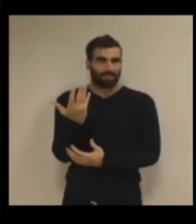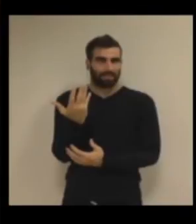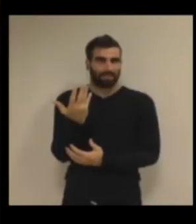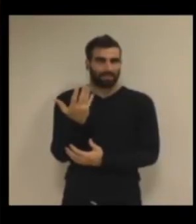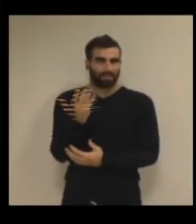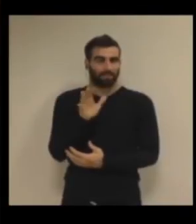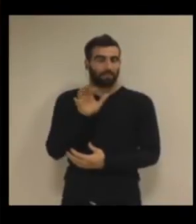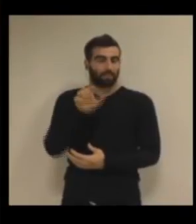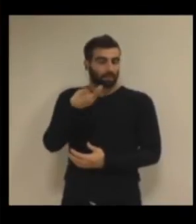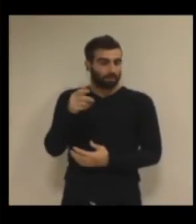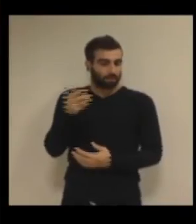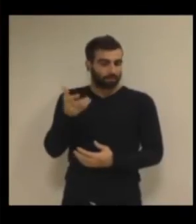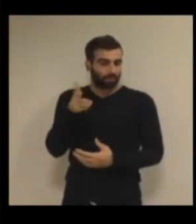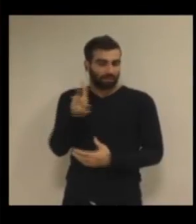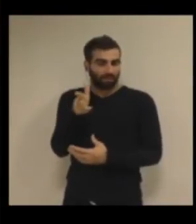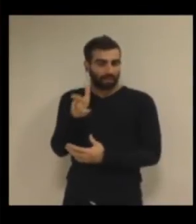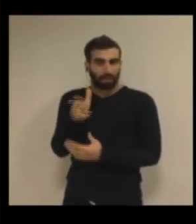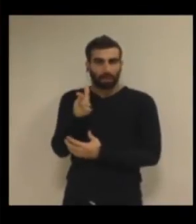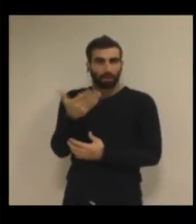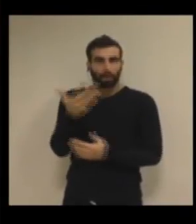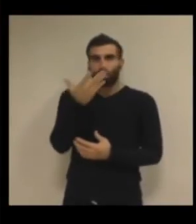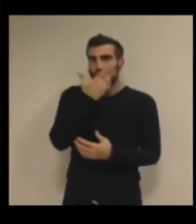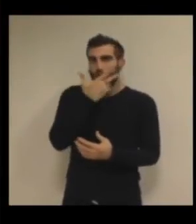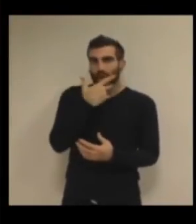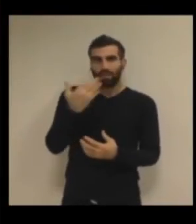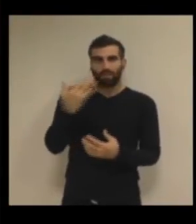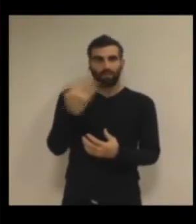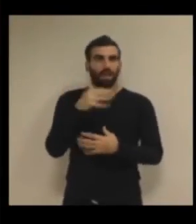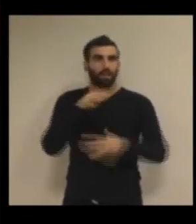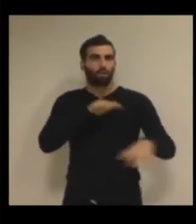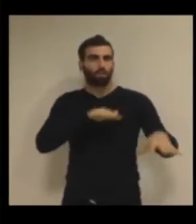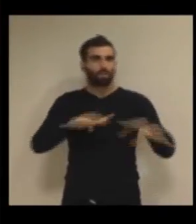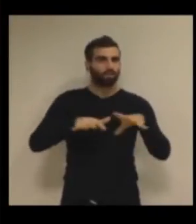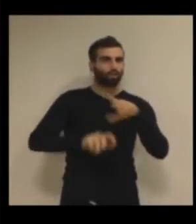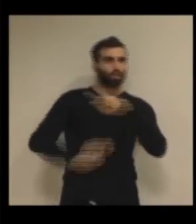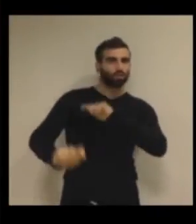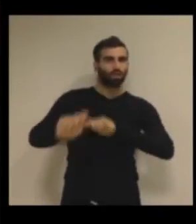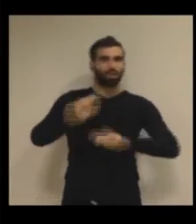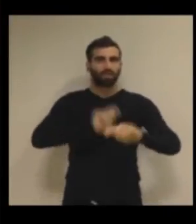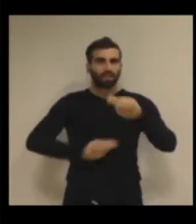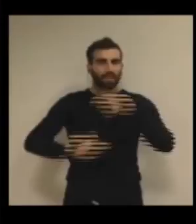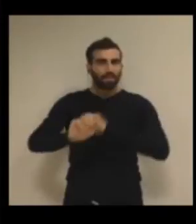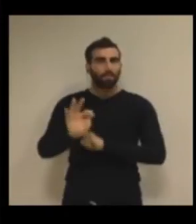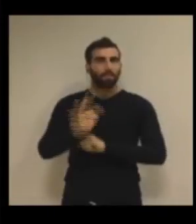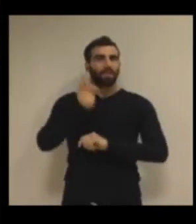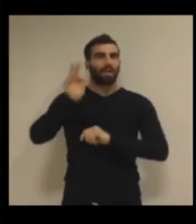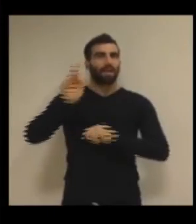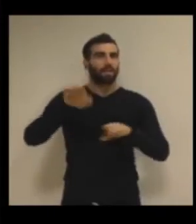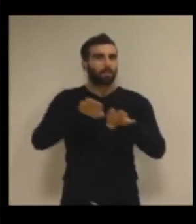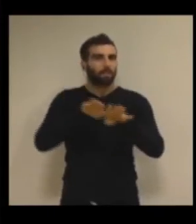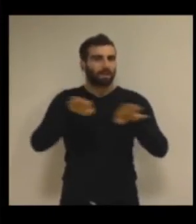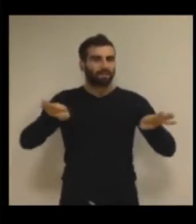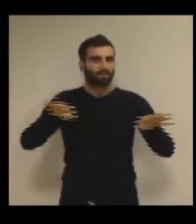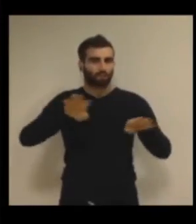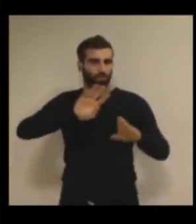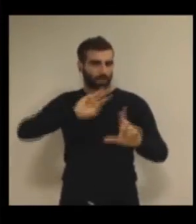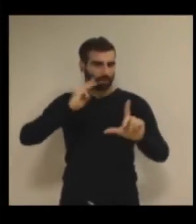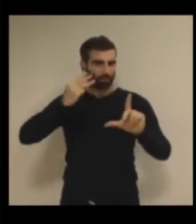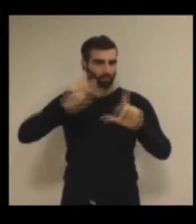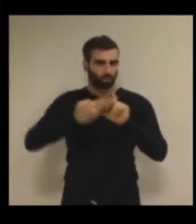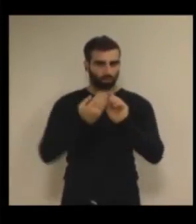un deber del movimiento asociativo y de la plataforma que os aglutina, que debe